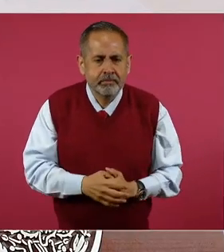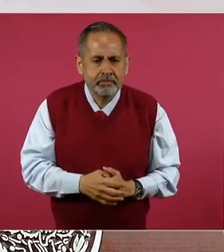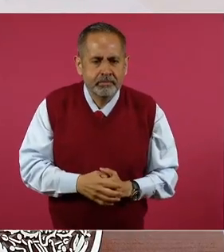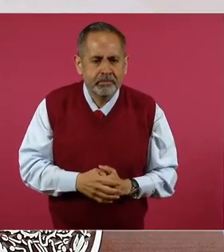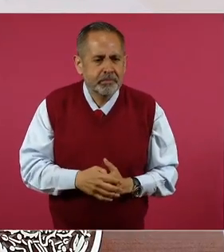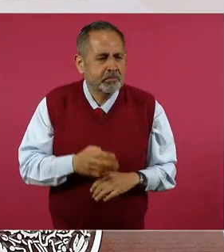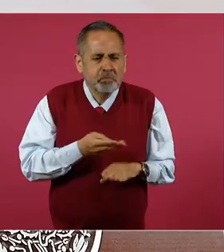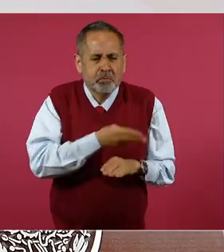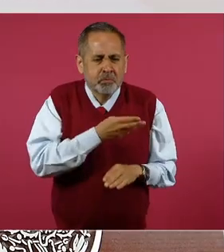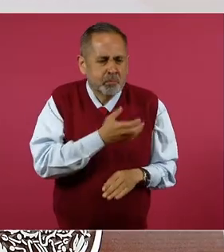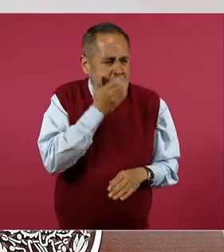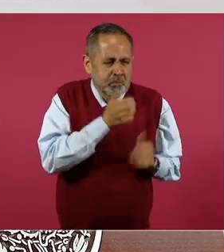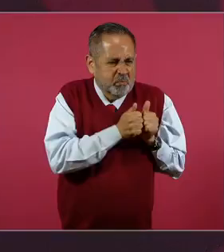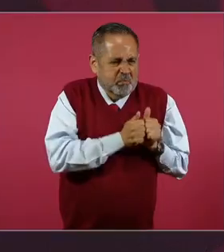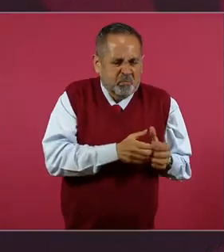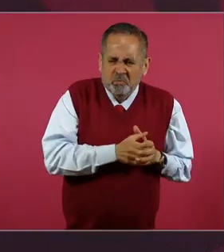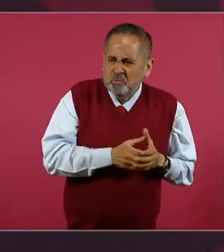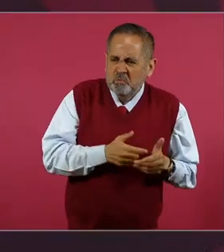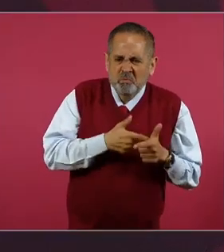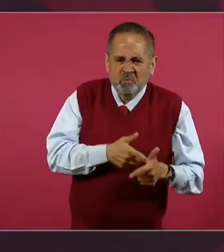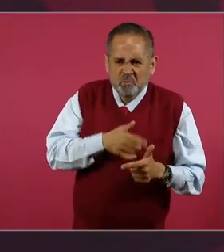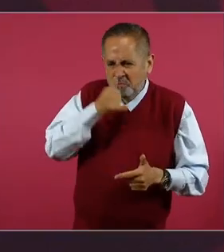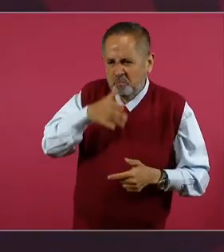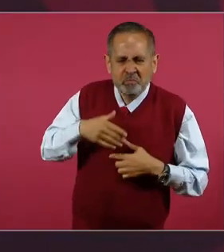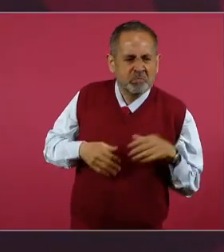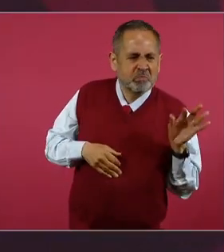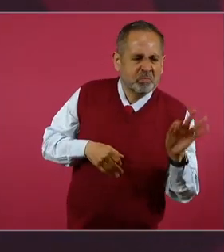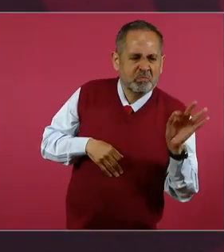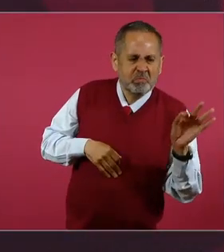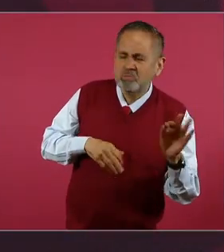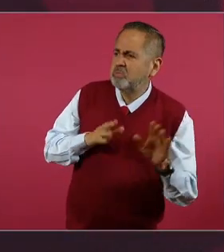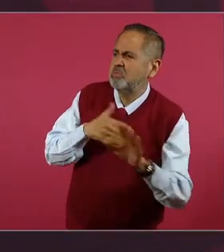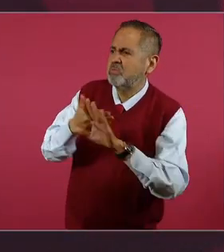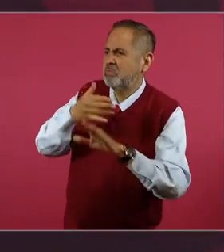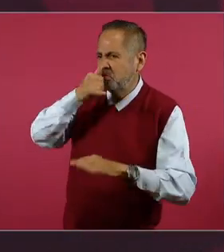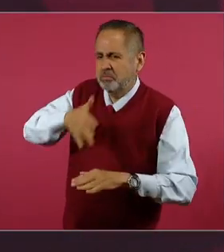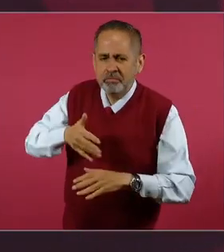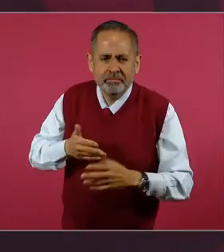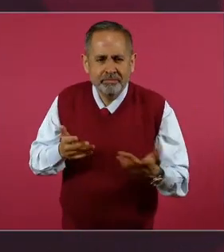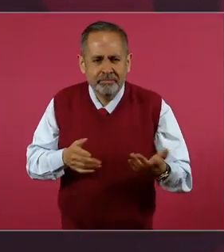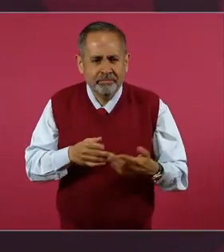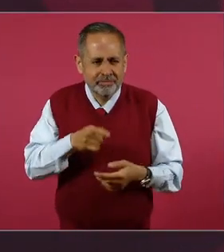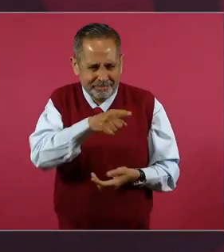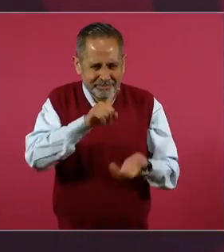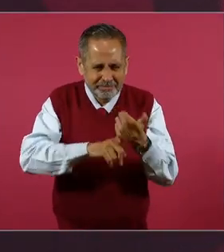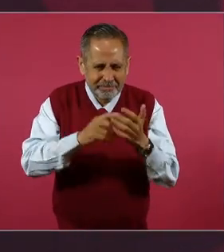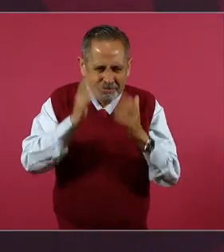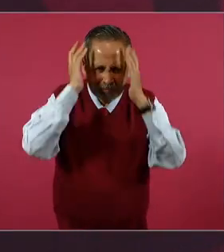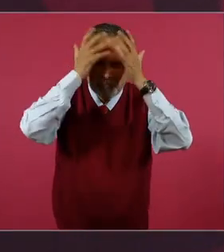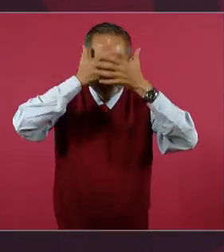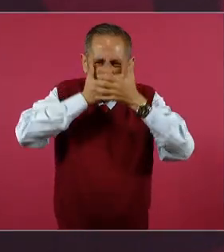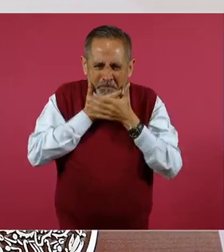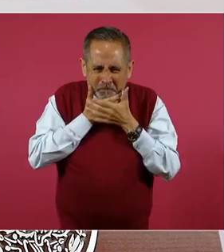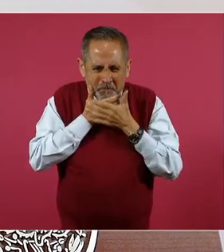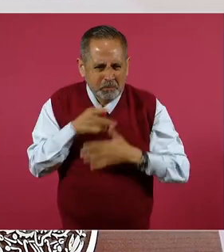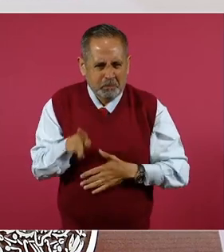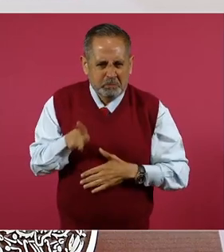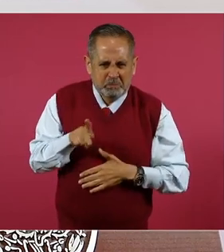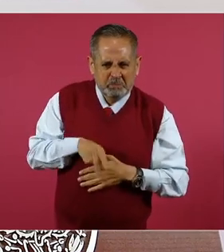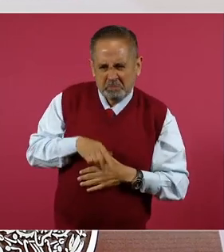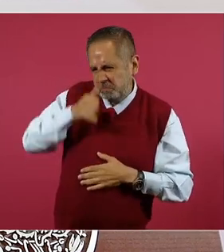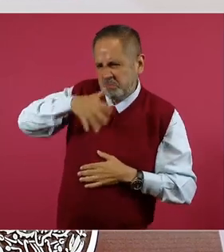muy conservadores, de estos que se cubren el rostro y